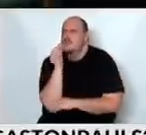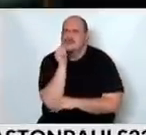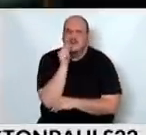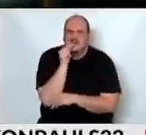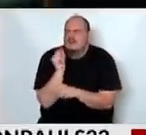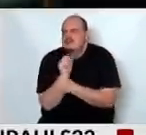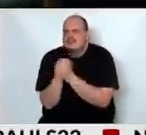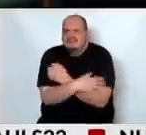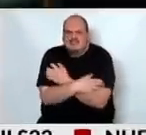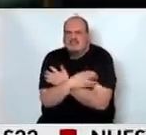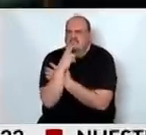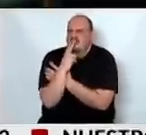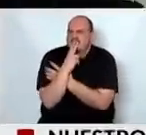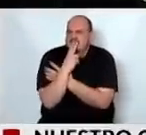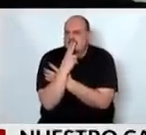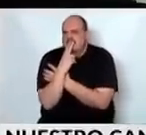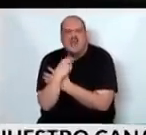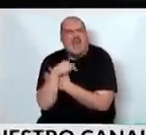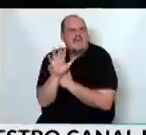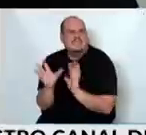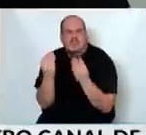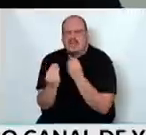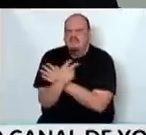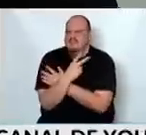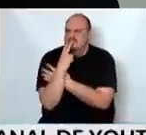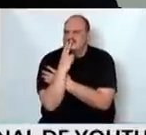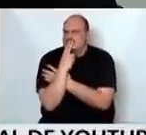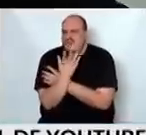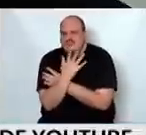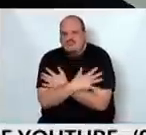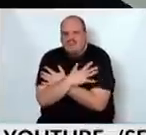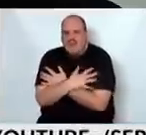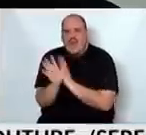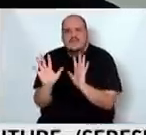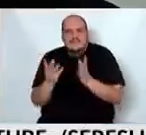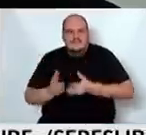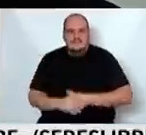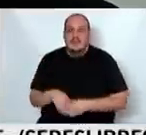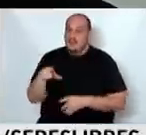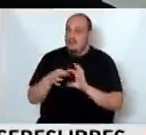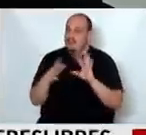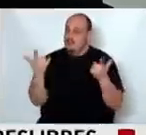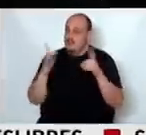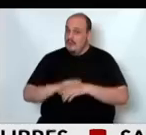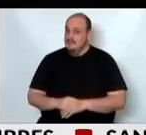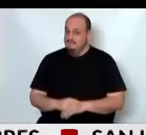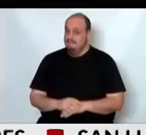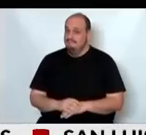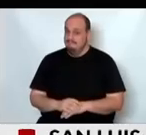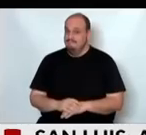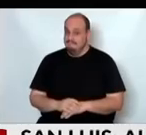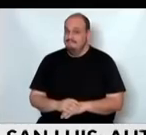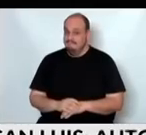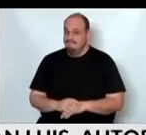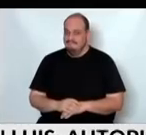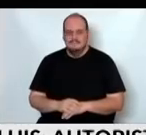fumando, haciendo cosas que vos decís, ¿por qué? Sí. Bueno, eso es no tener libertad. Si pudieras ahora, porque por ahí